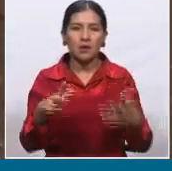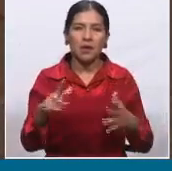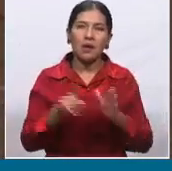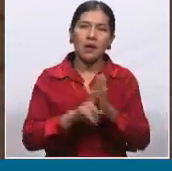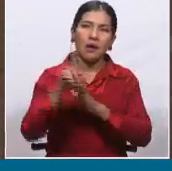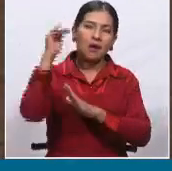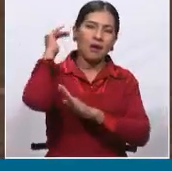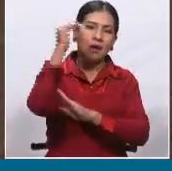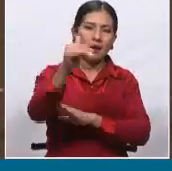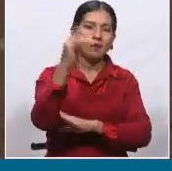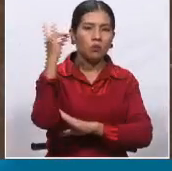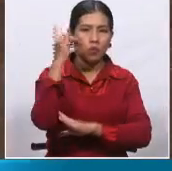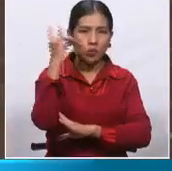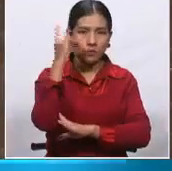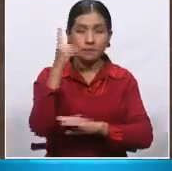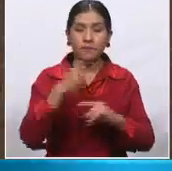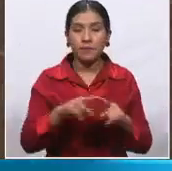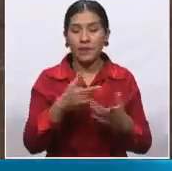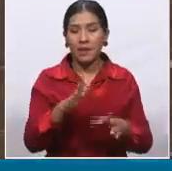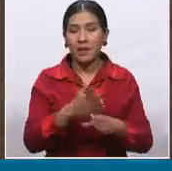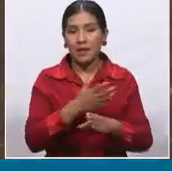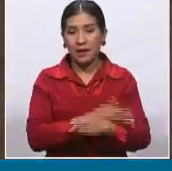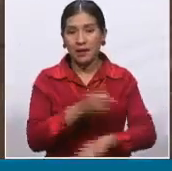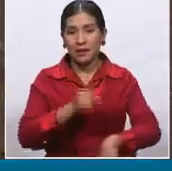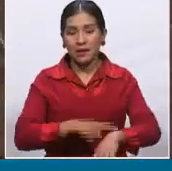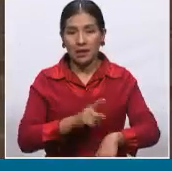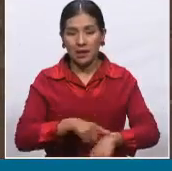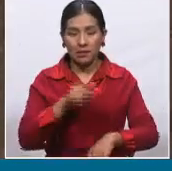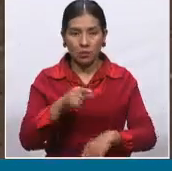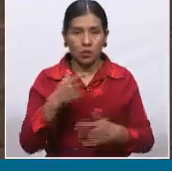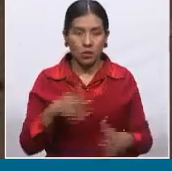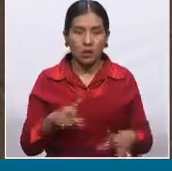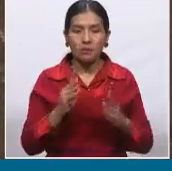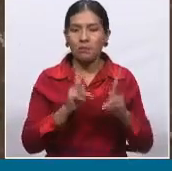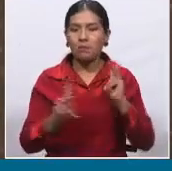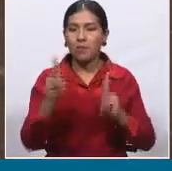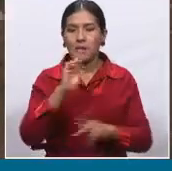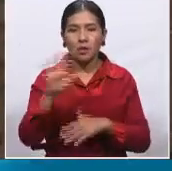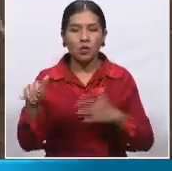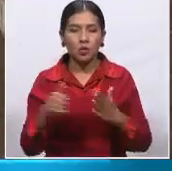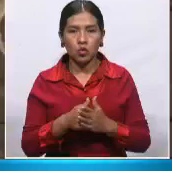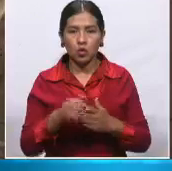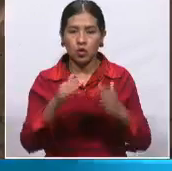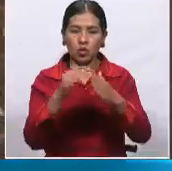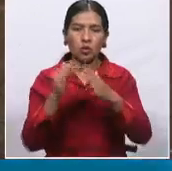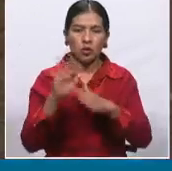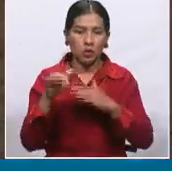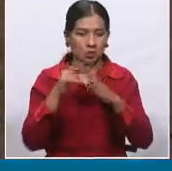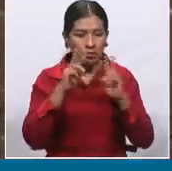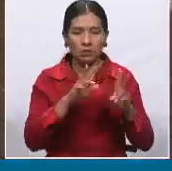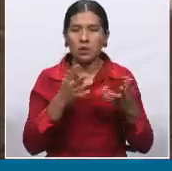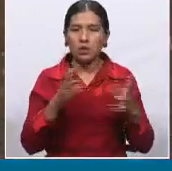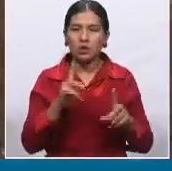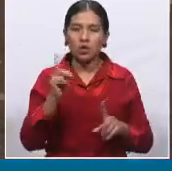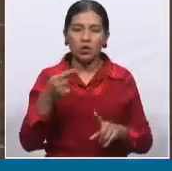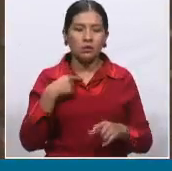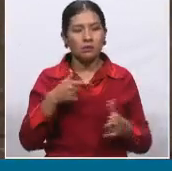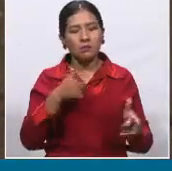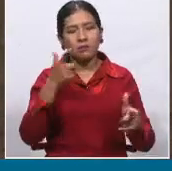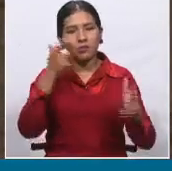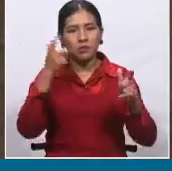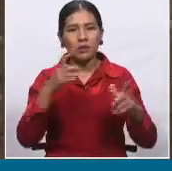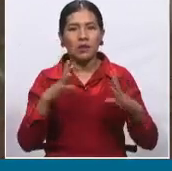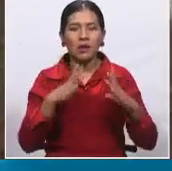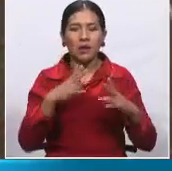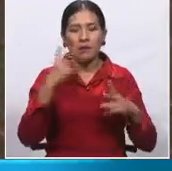pero en esas épocas y un poco más antes, las personas básicamente urbanas se dedicaban a la cacería, y